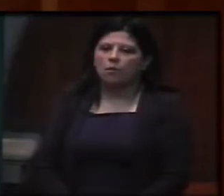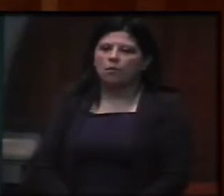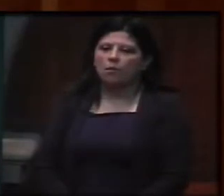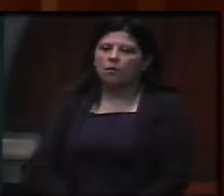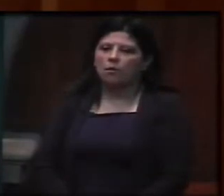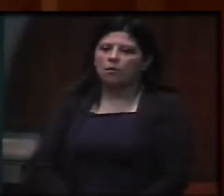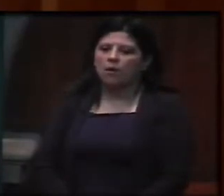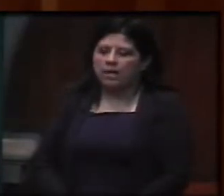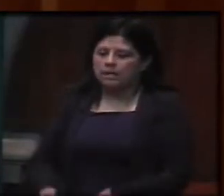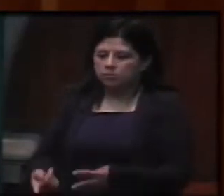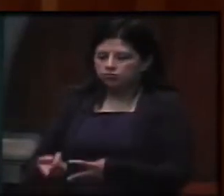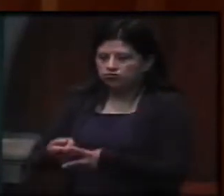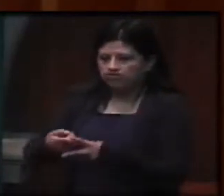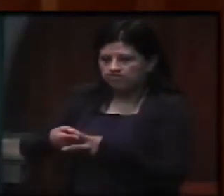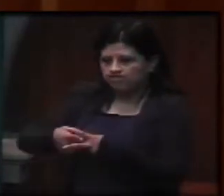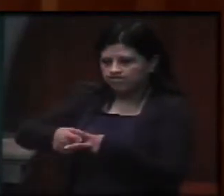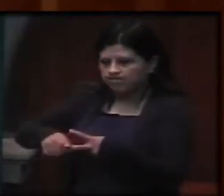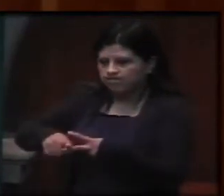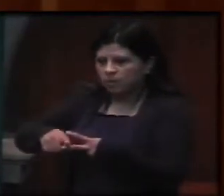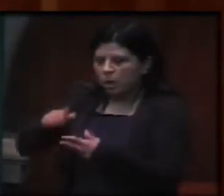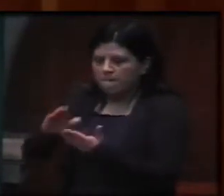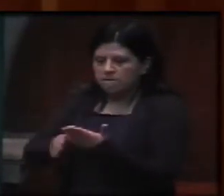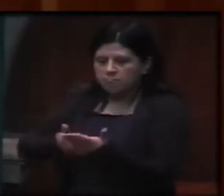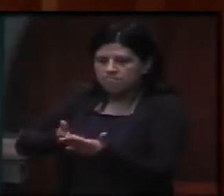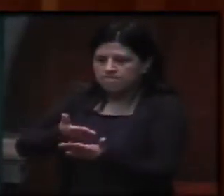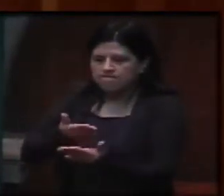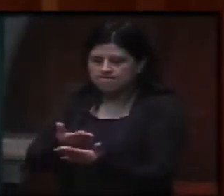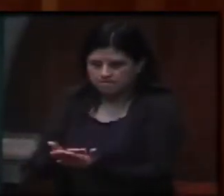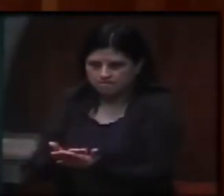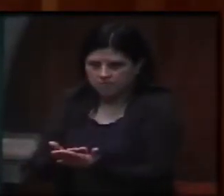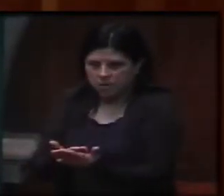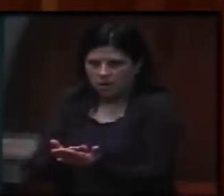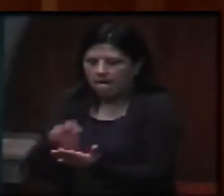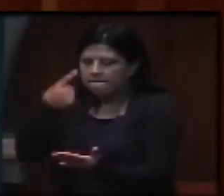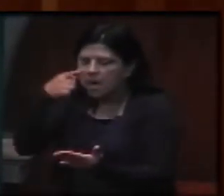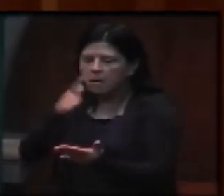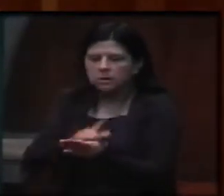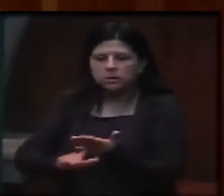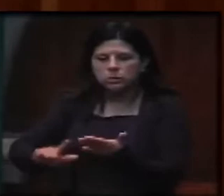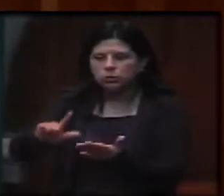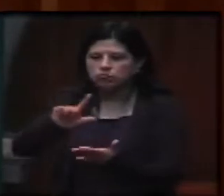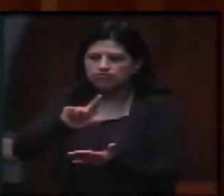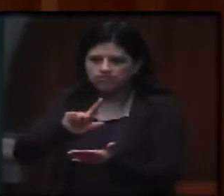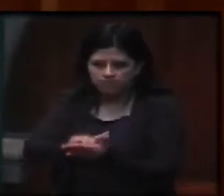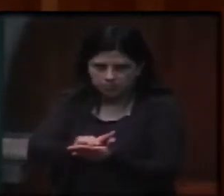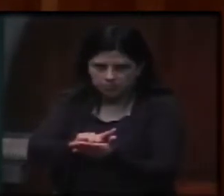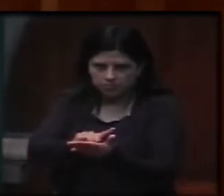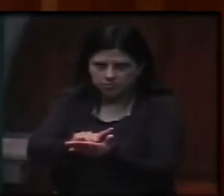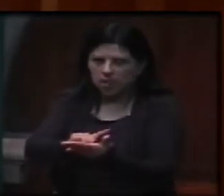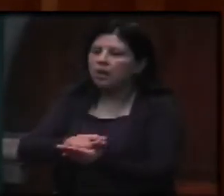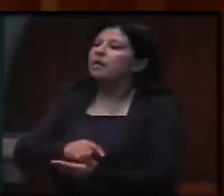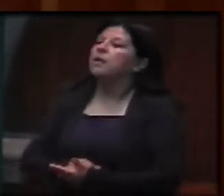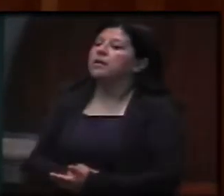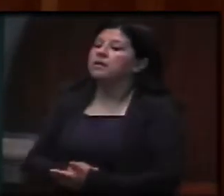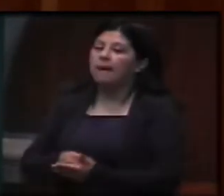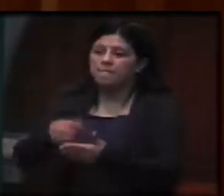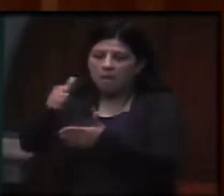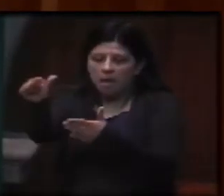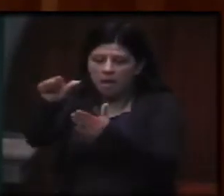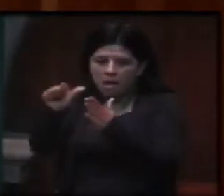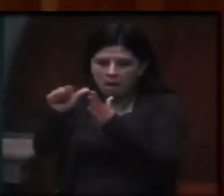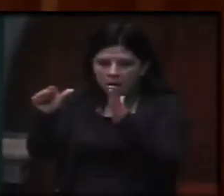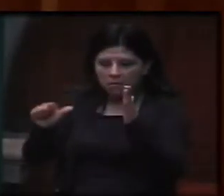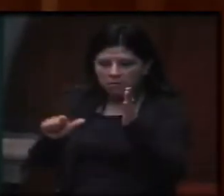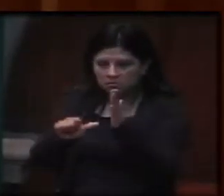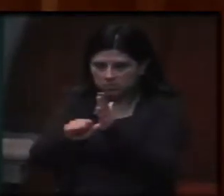iniciativa con proyecto de decreto porque se adiciona fracción 9 al artículo 165 del Reglamento